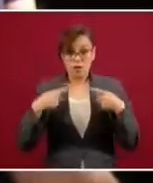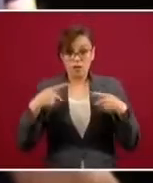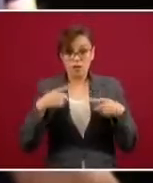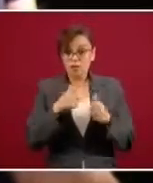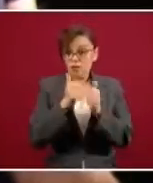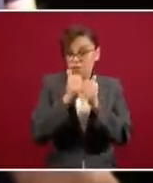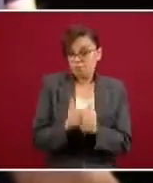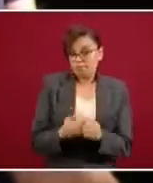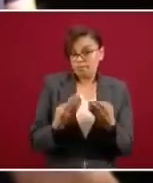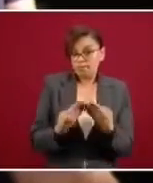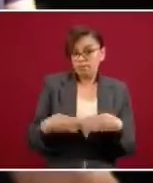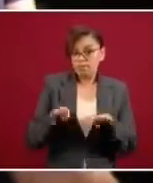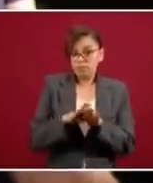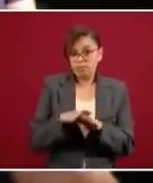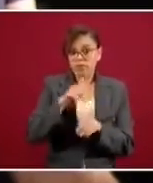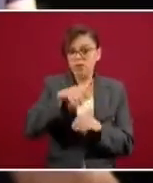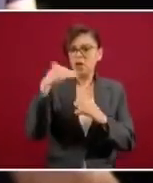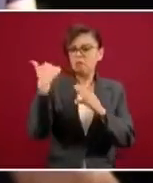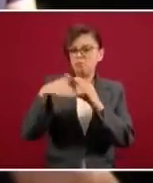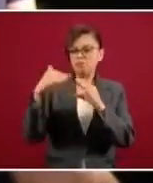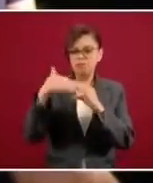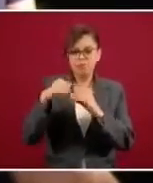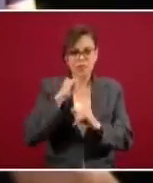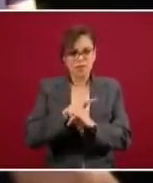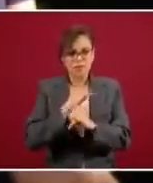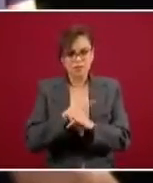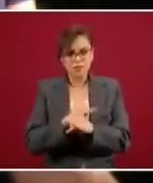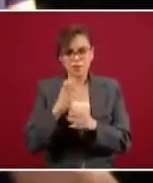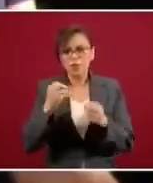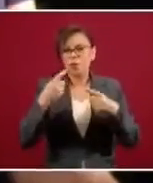mandado mails y han estado comunicándose algunas medios de información